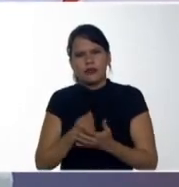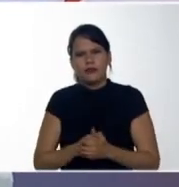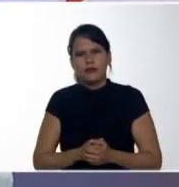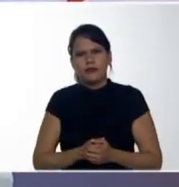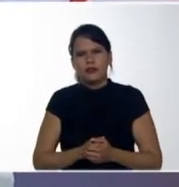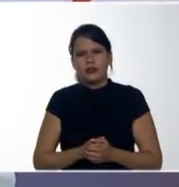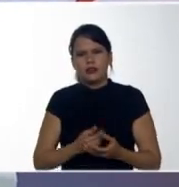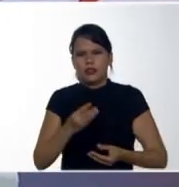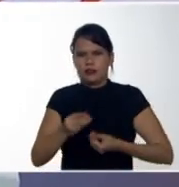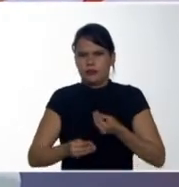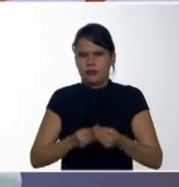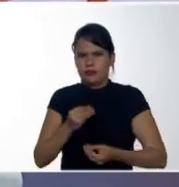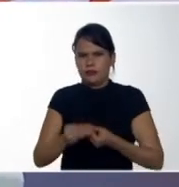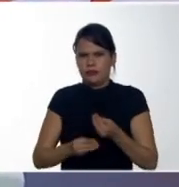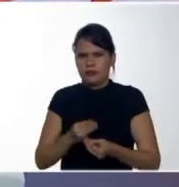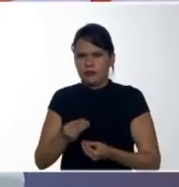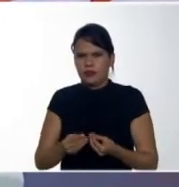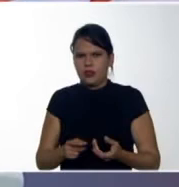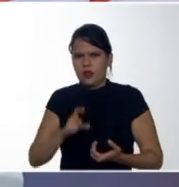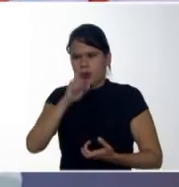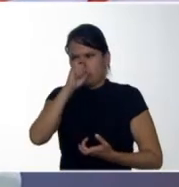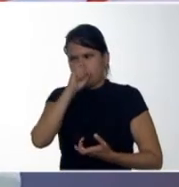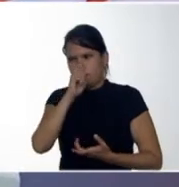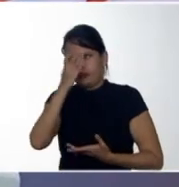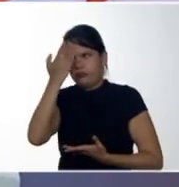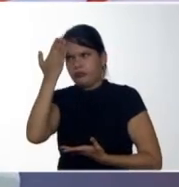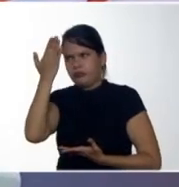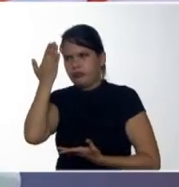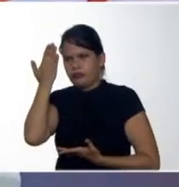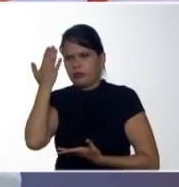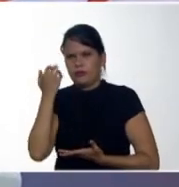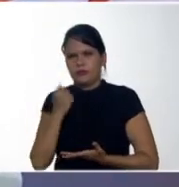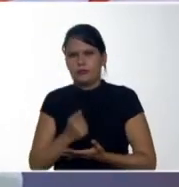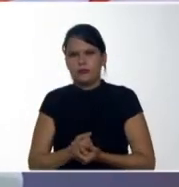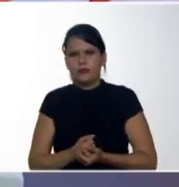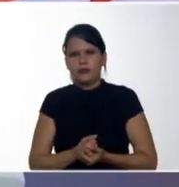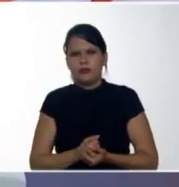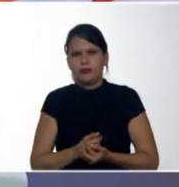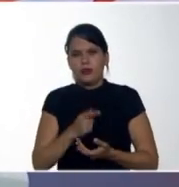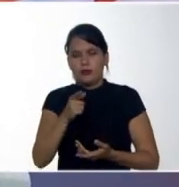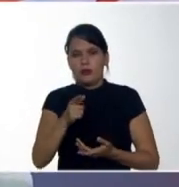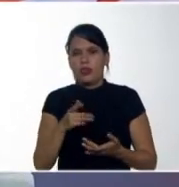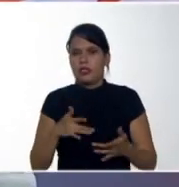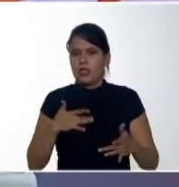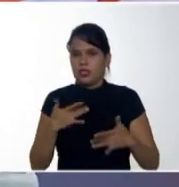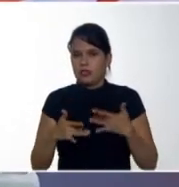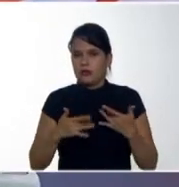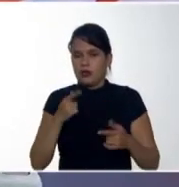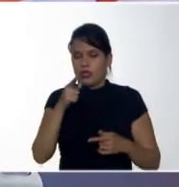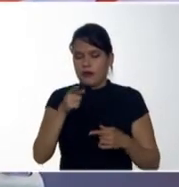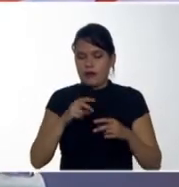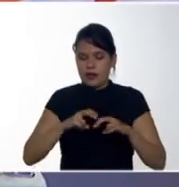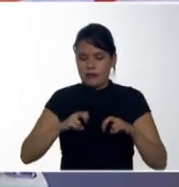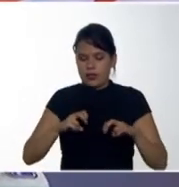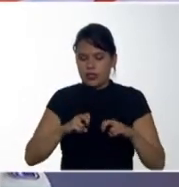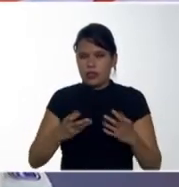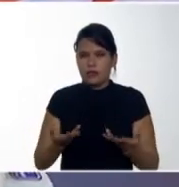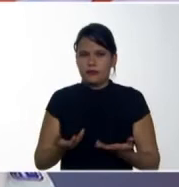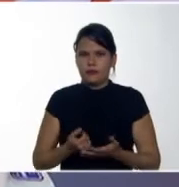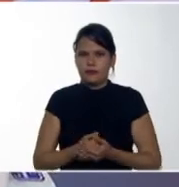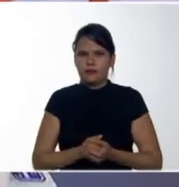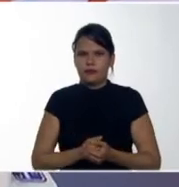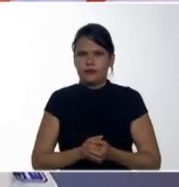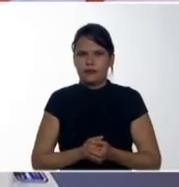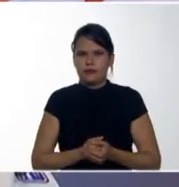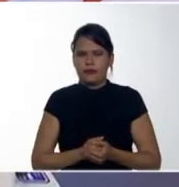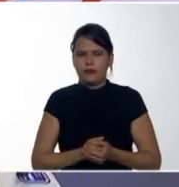perpetuo creada hace años, en la cual es parte de la actividad que ustedes van a investigar. Y